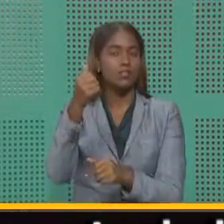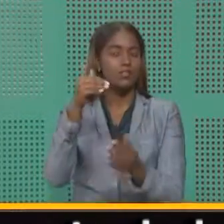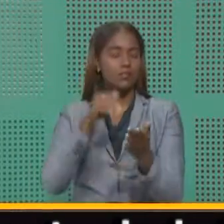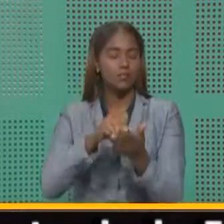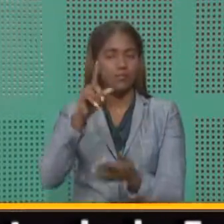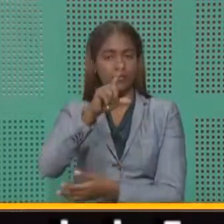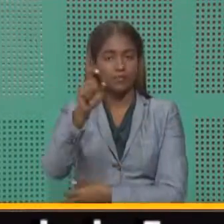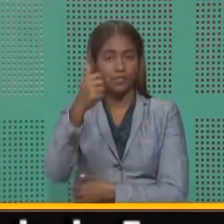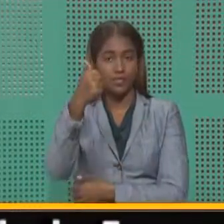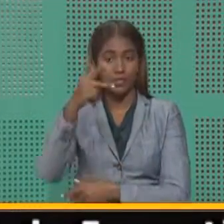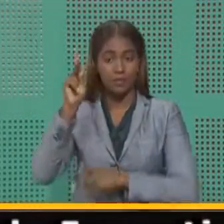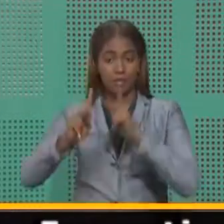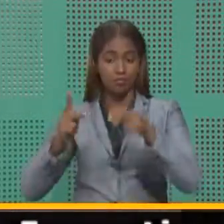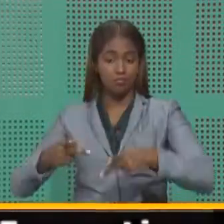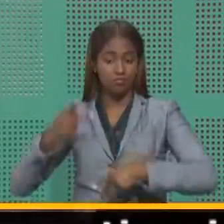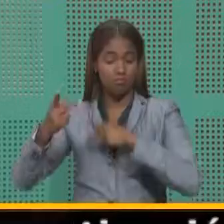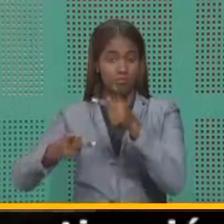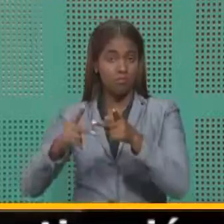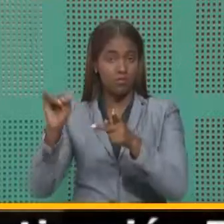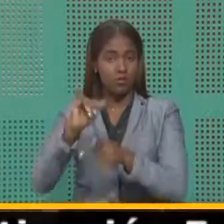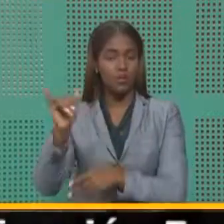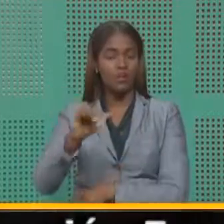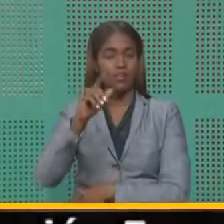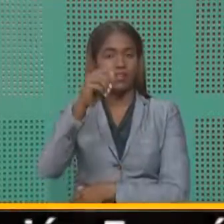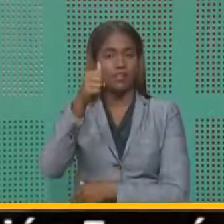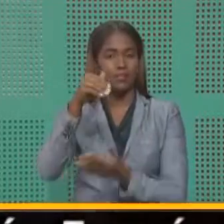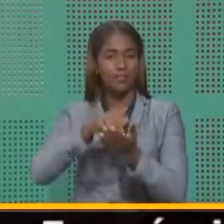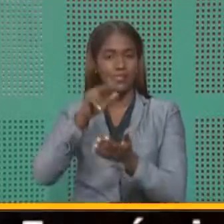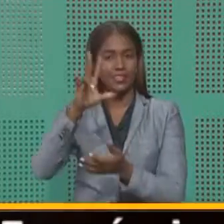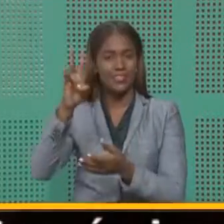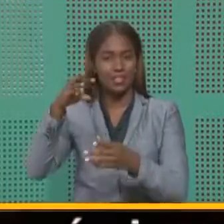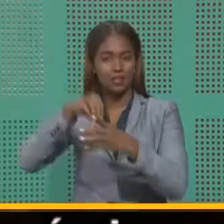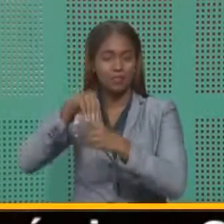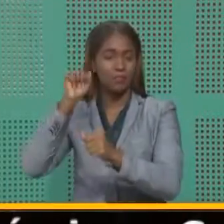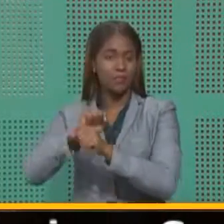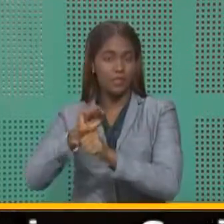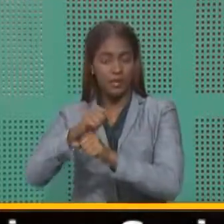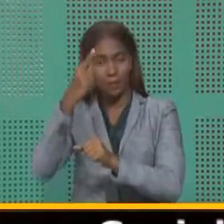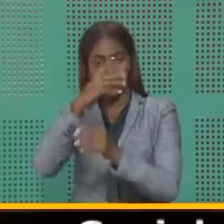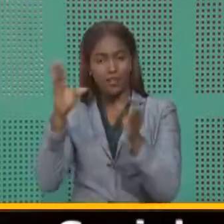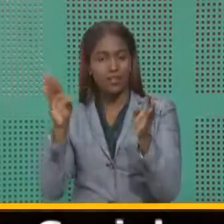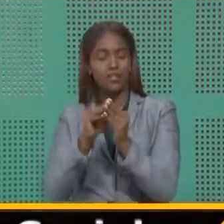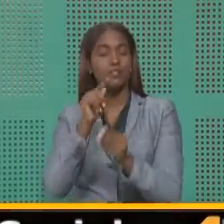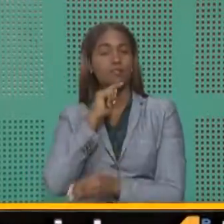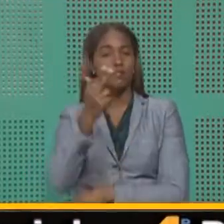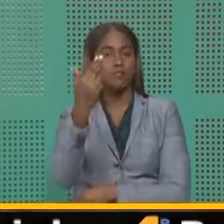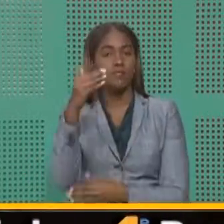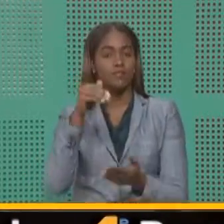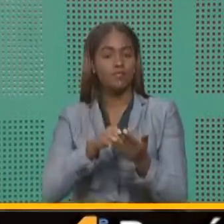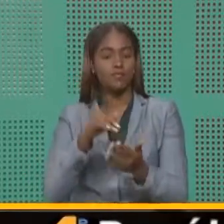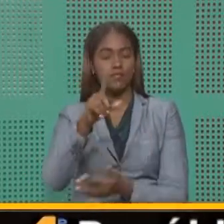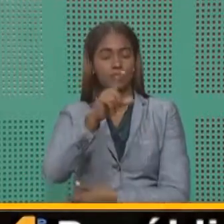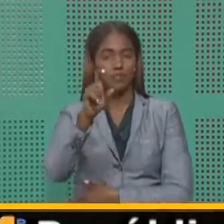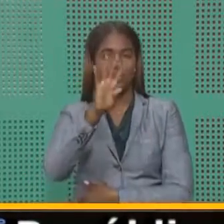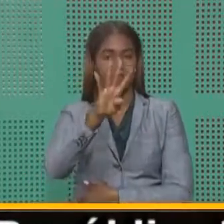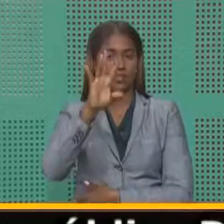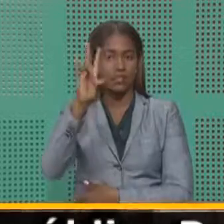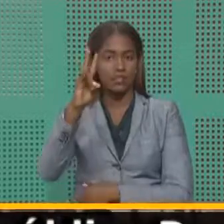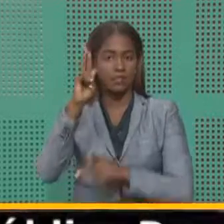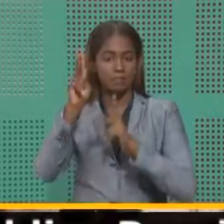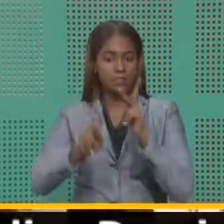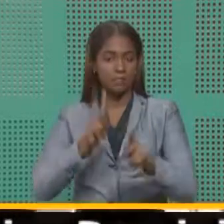110 pasajeros y 3 mil 37 tripulantes para totalizar 13 mil 147